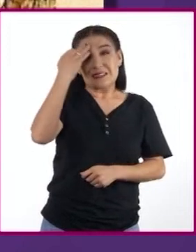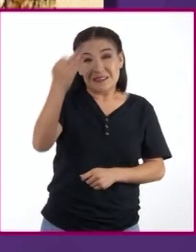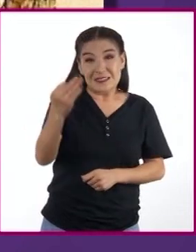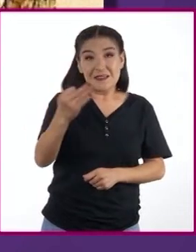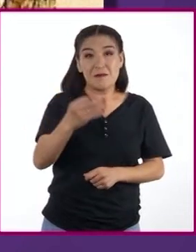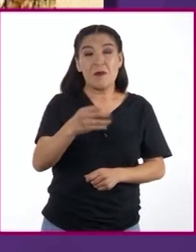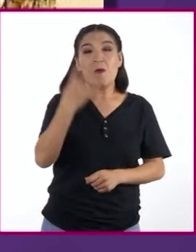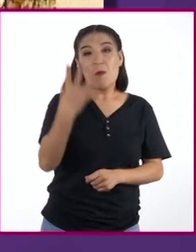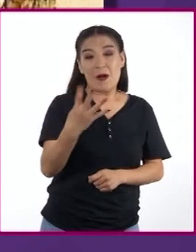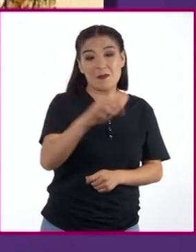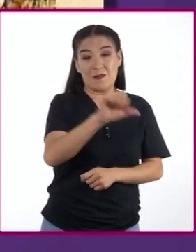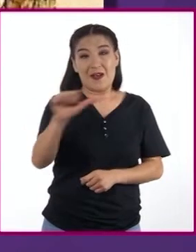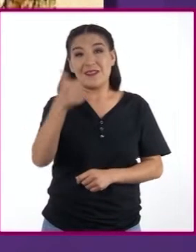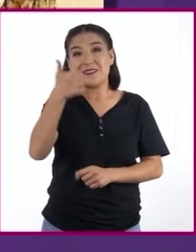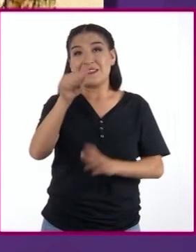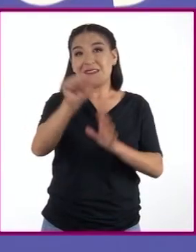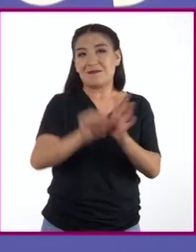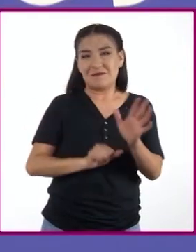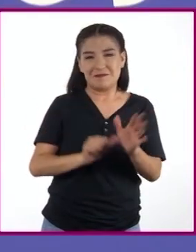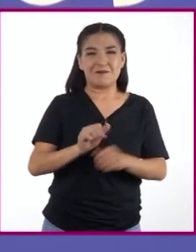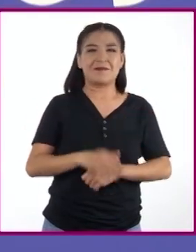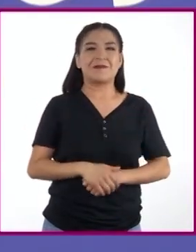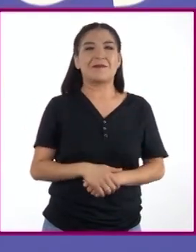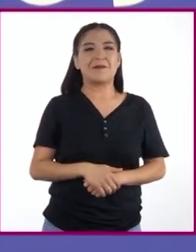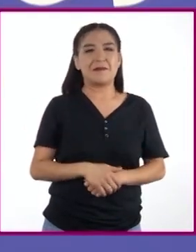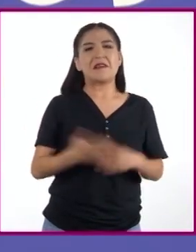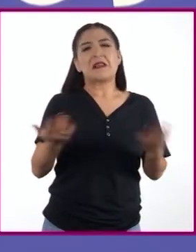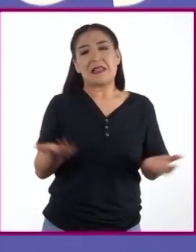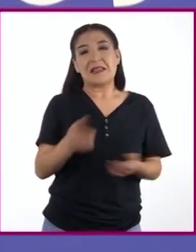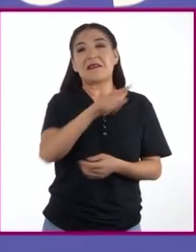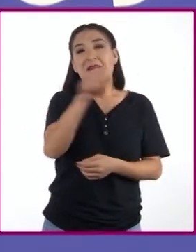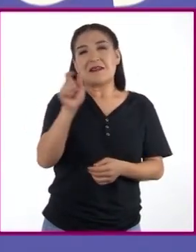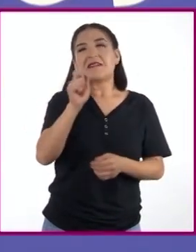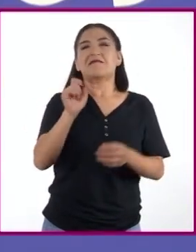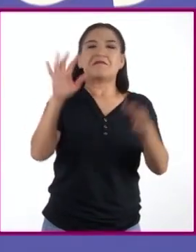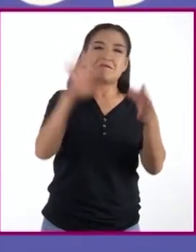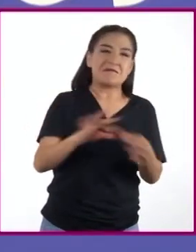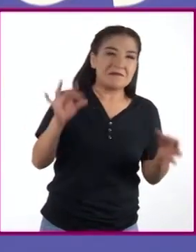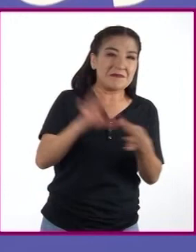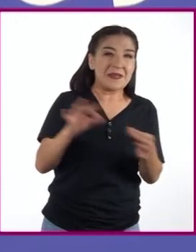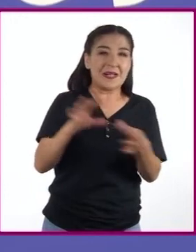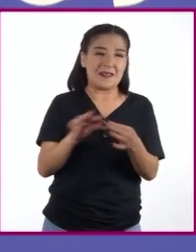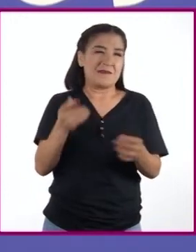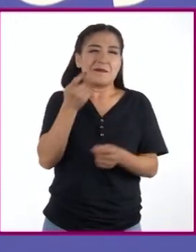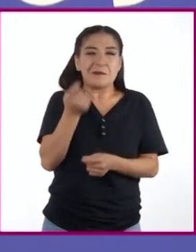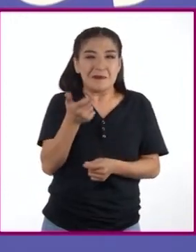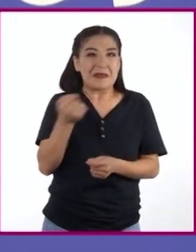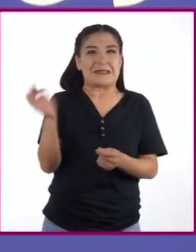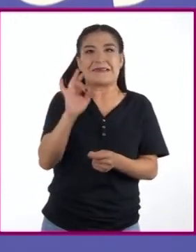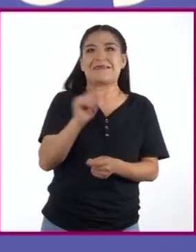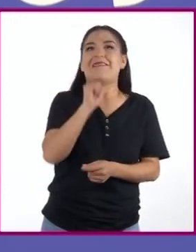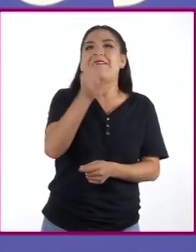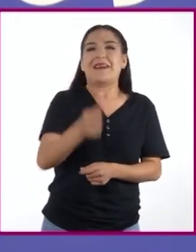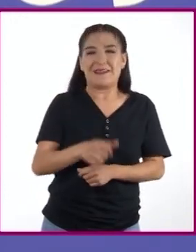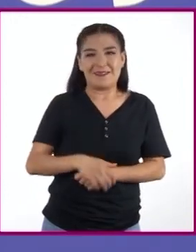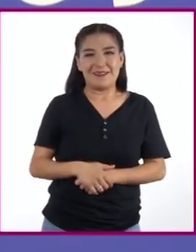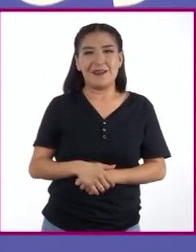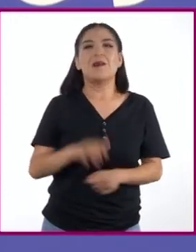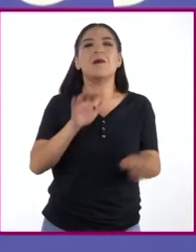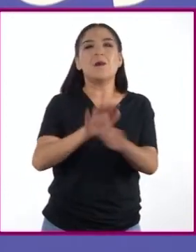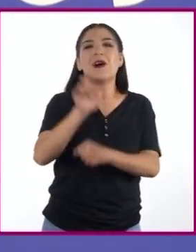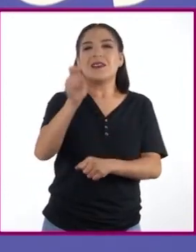4 a 6 meses. Aunque se cuenta poco o casi nada respecto de